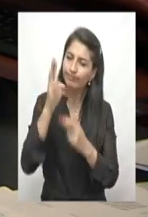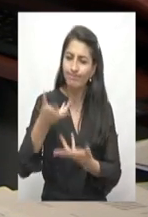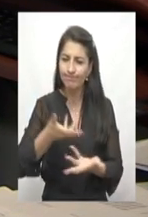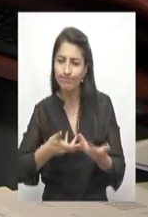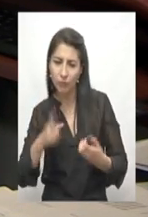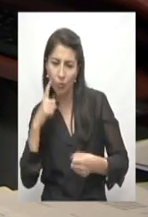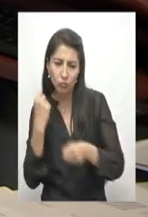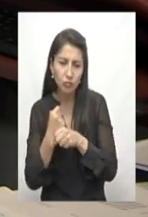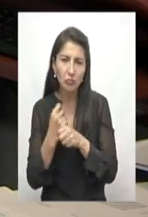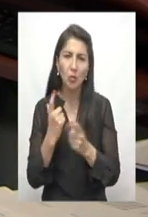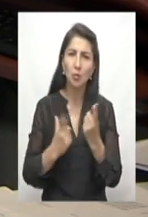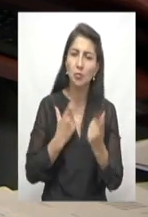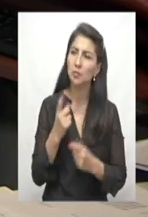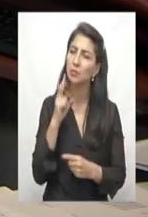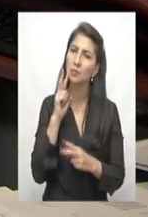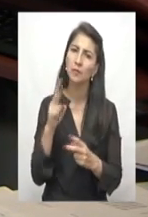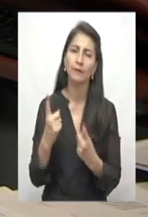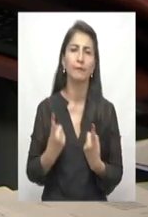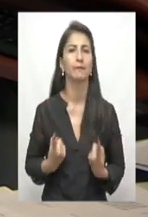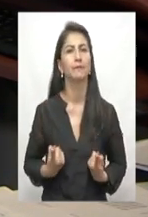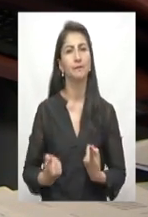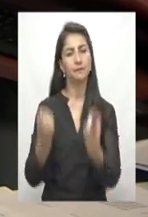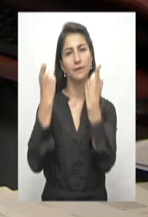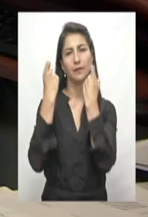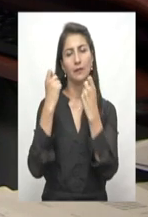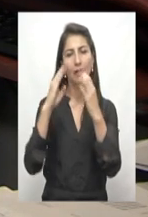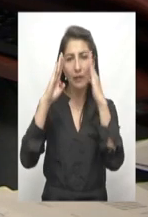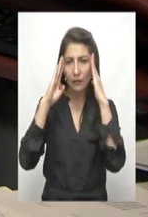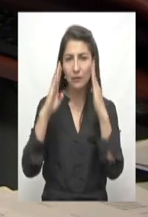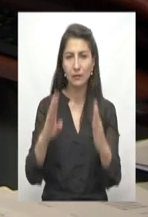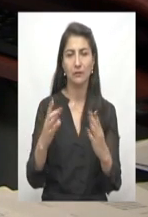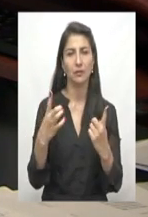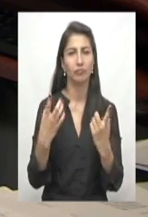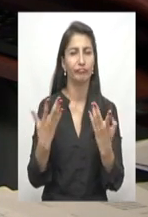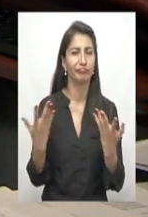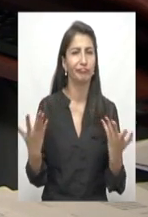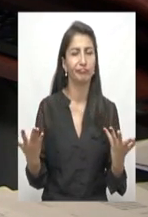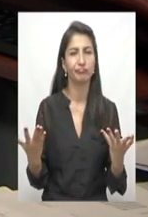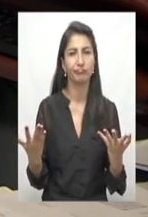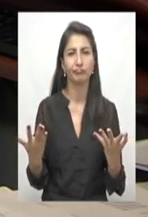deleznable y consiste en la falta de una